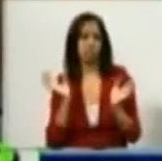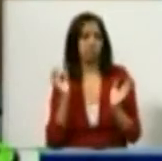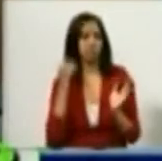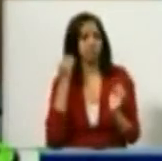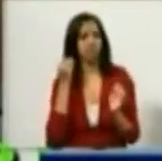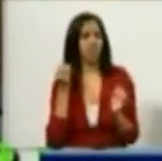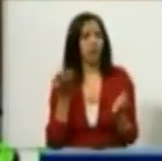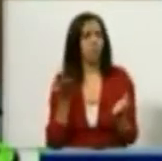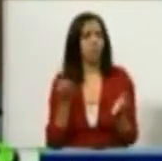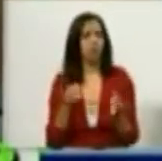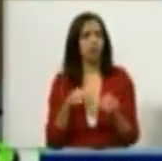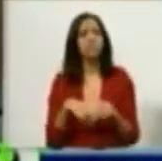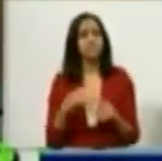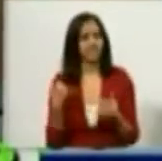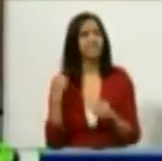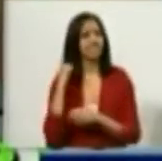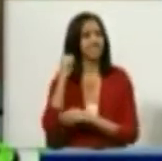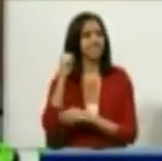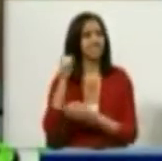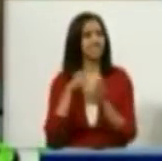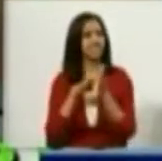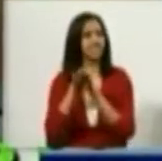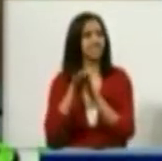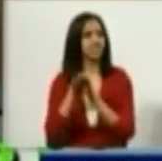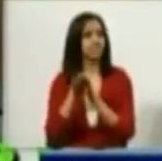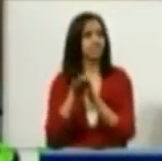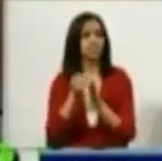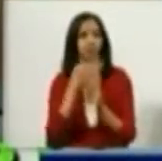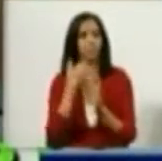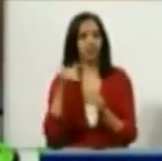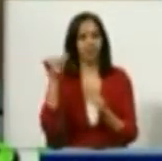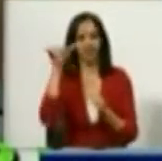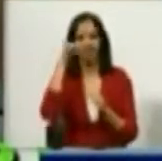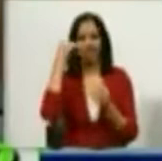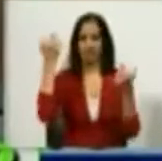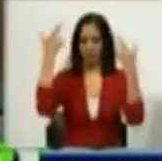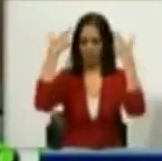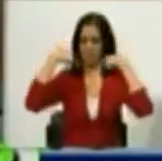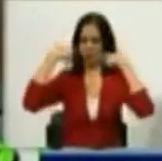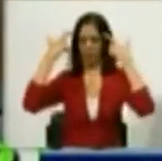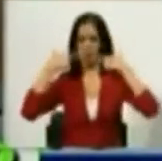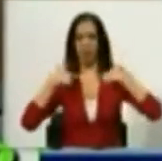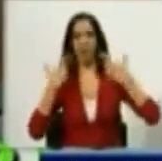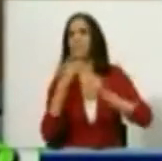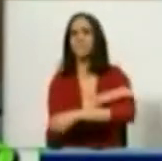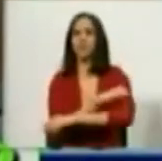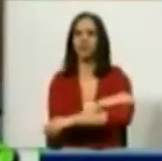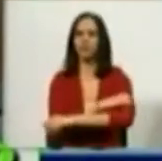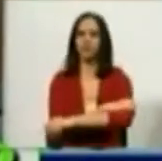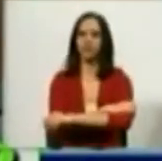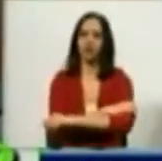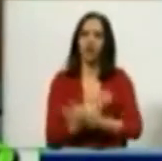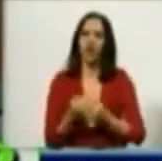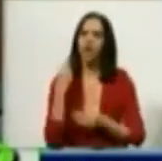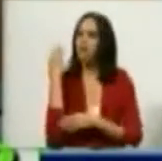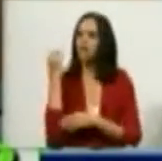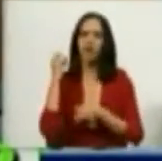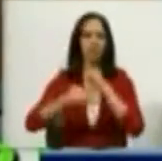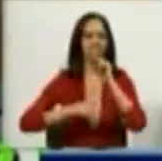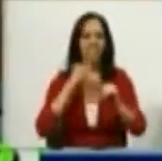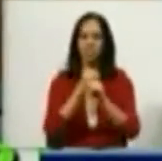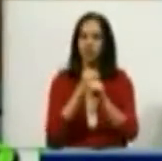superados de bueno protagonismo de esa oposición conveniente en foros internacionales o con